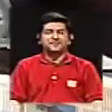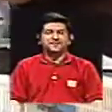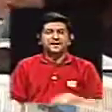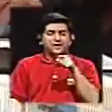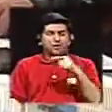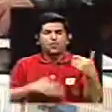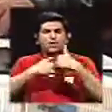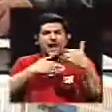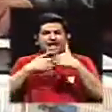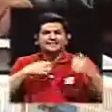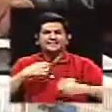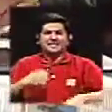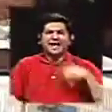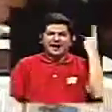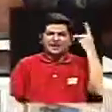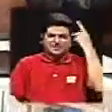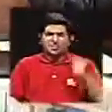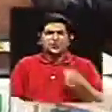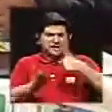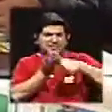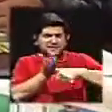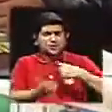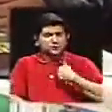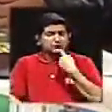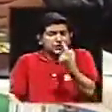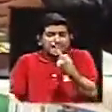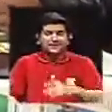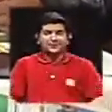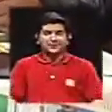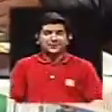un ataque político electoral. No. Eso es lo que le estoy diciendo.